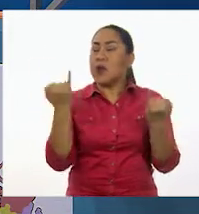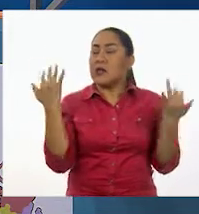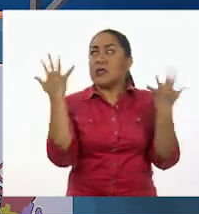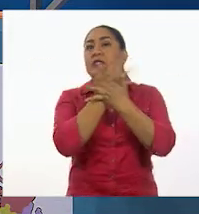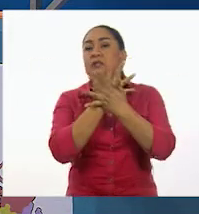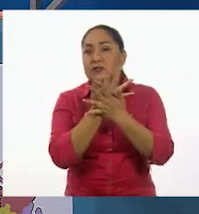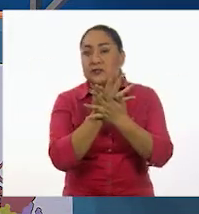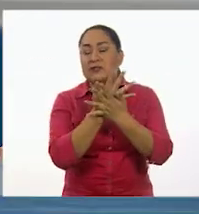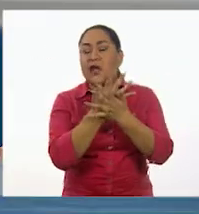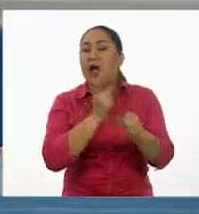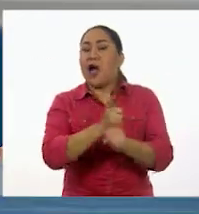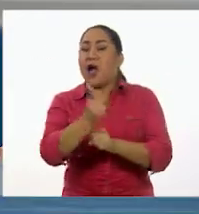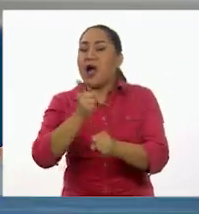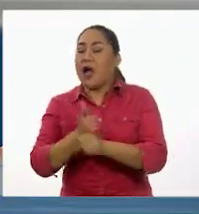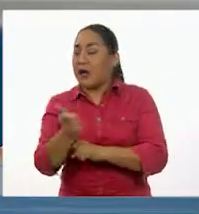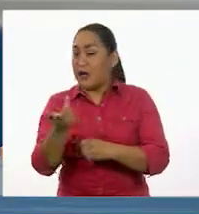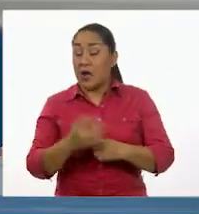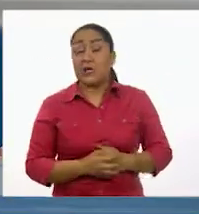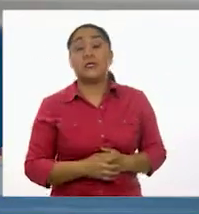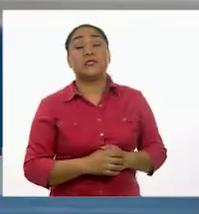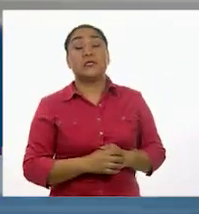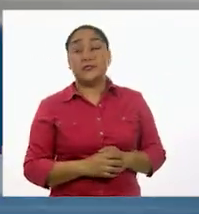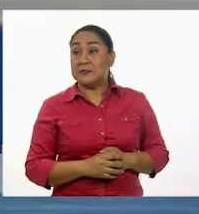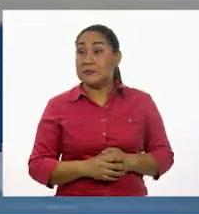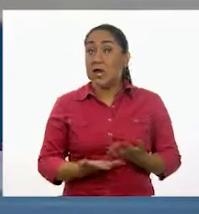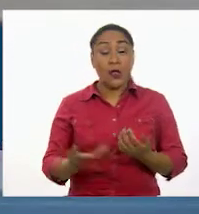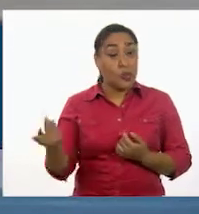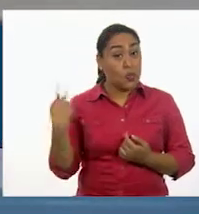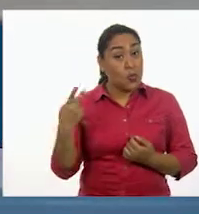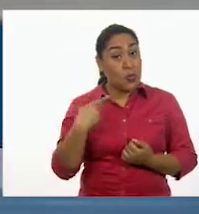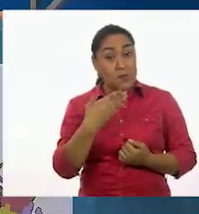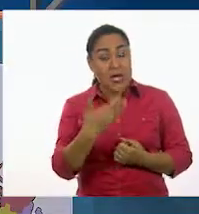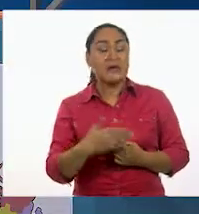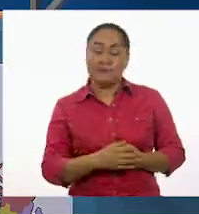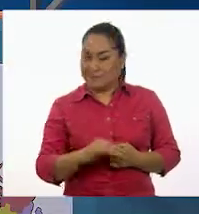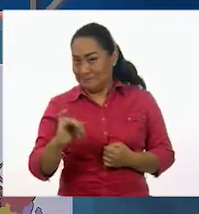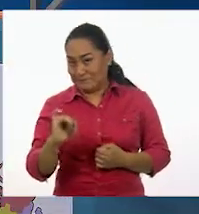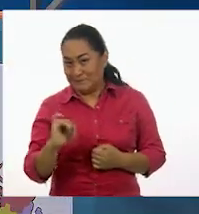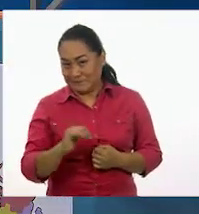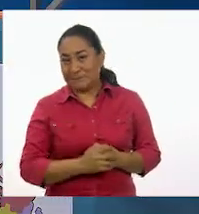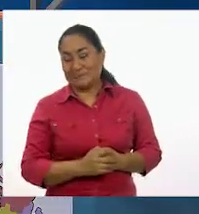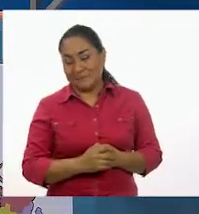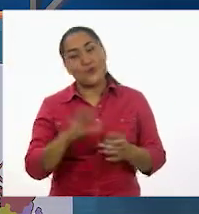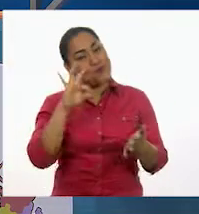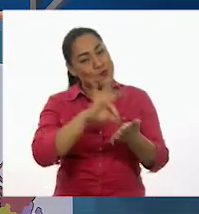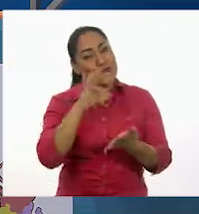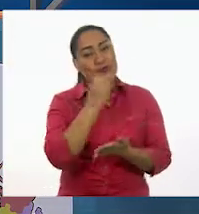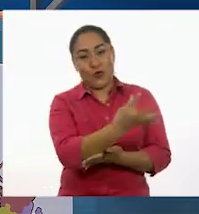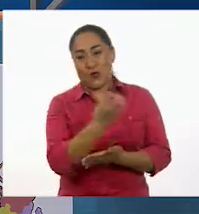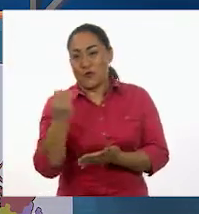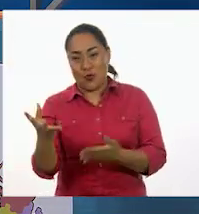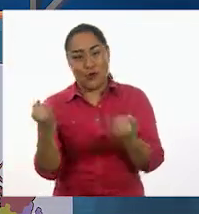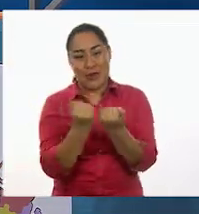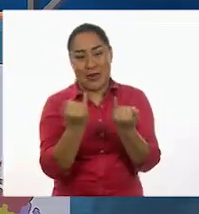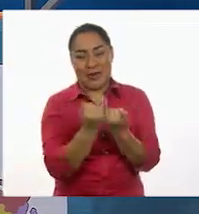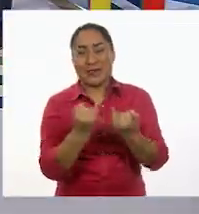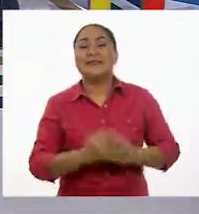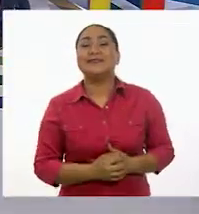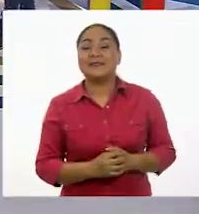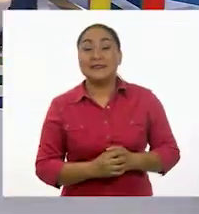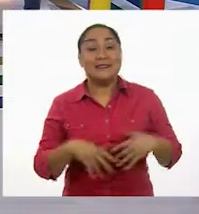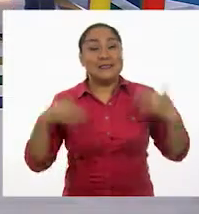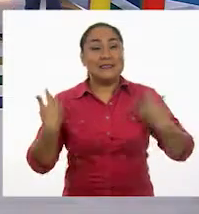también. ¡Wow! Entonces los dos estamos bien. Así es, Ton. Vamos a ponerles un punto a cada quien. Y